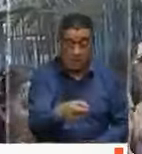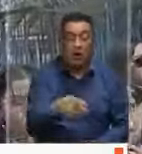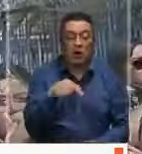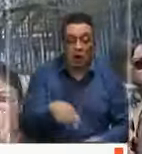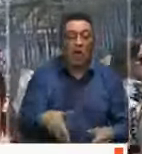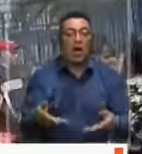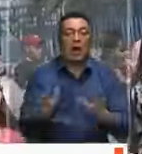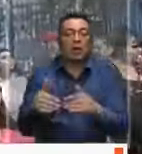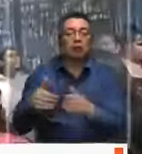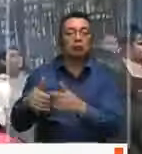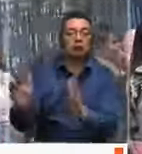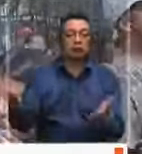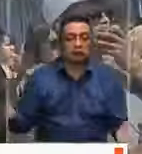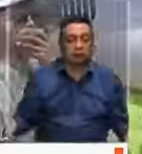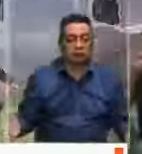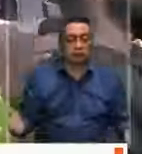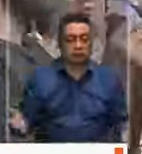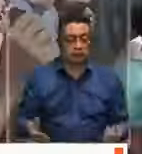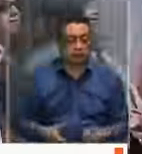las calles.